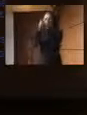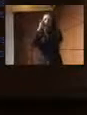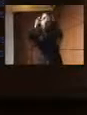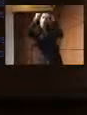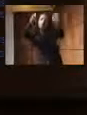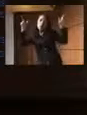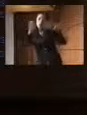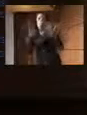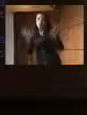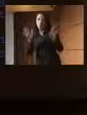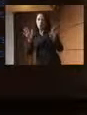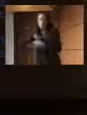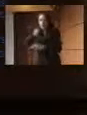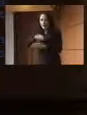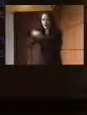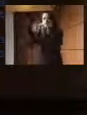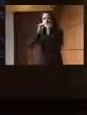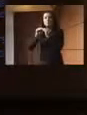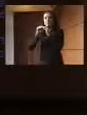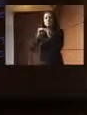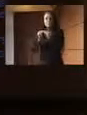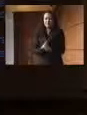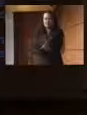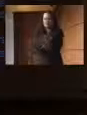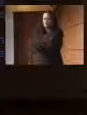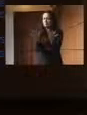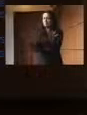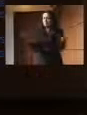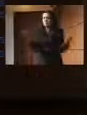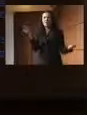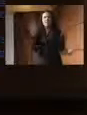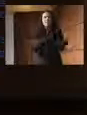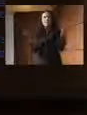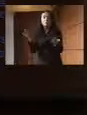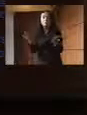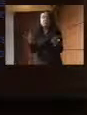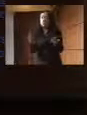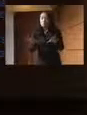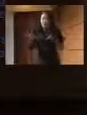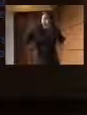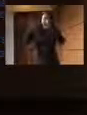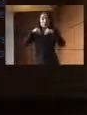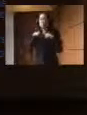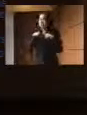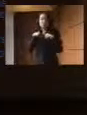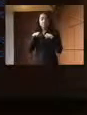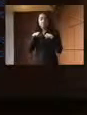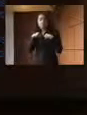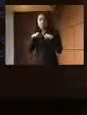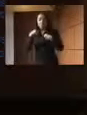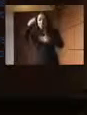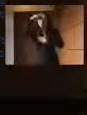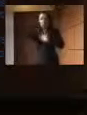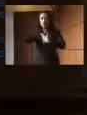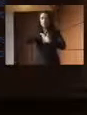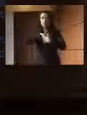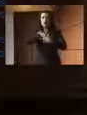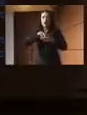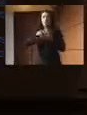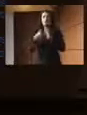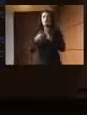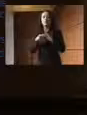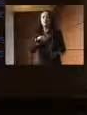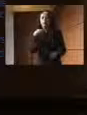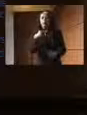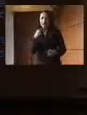es decir, la Convención tiene una gran carga de profundidad, que si no la asumimos, interiorizamos, nos vamos a quedar muy cortos